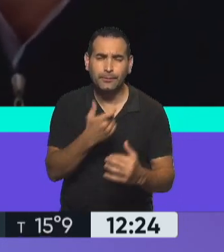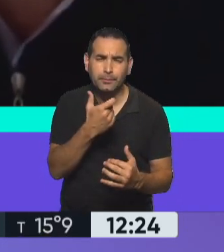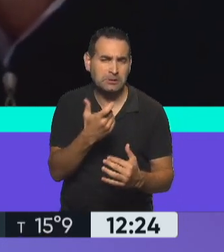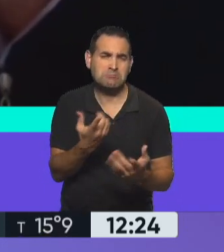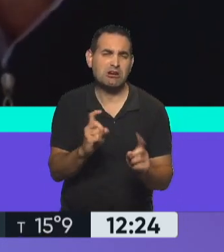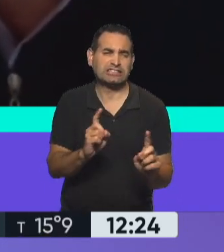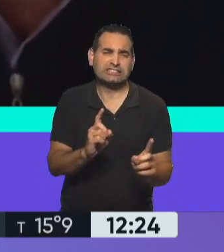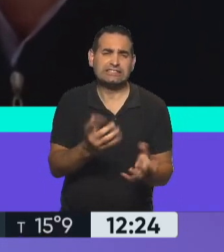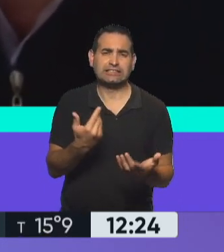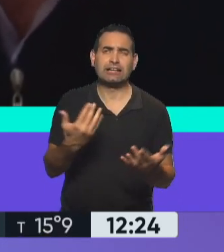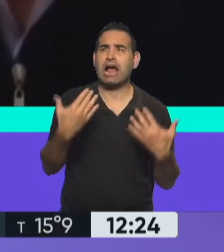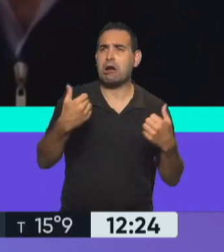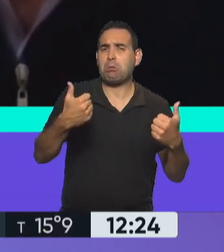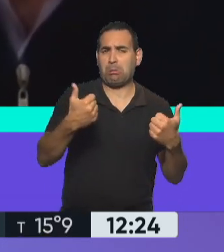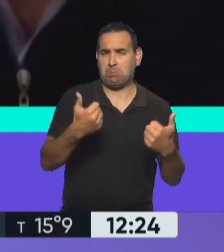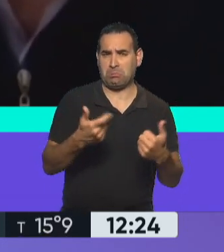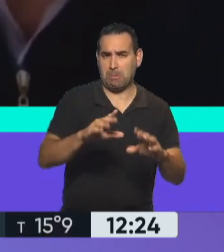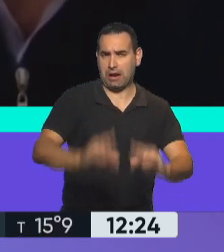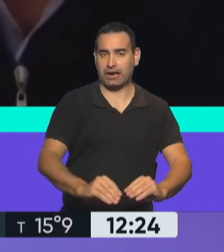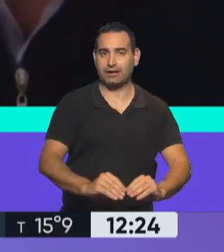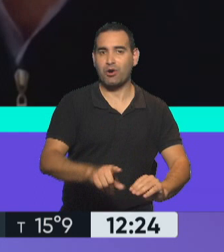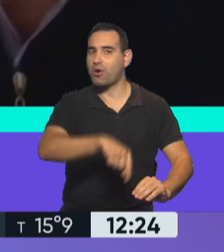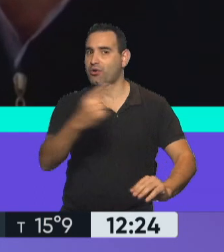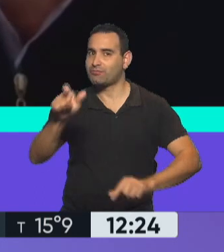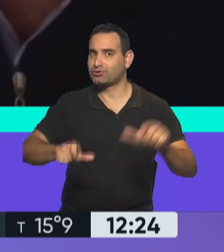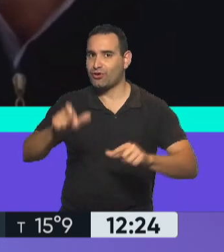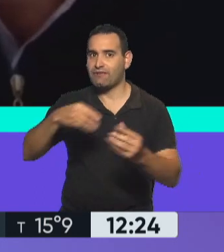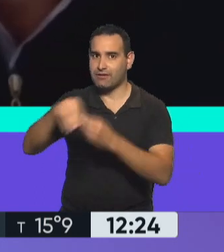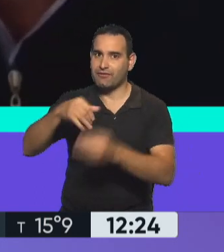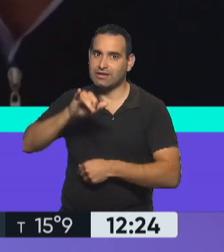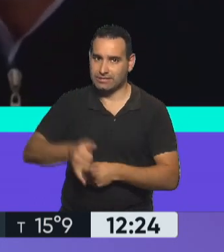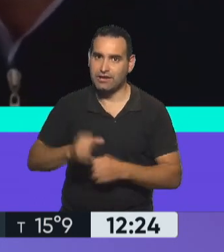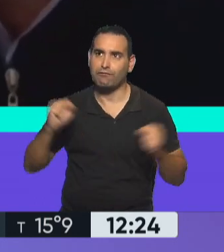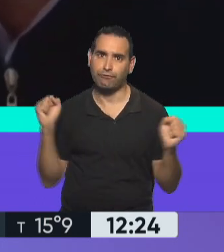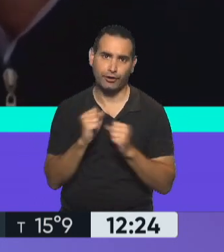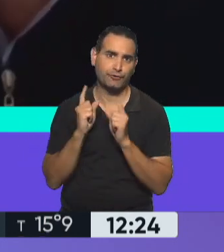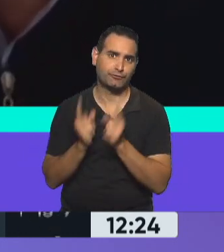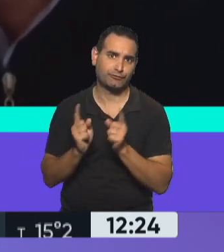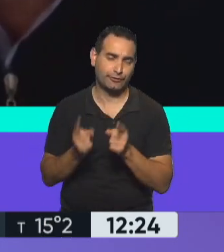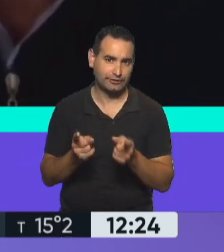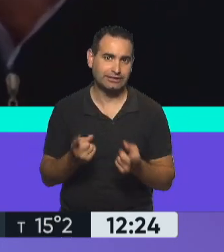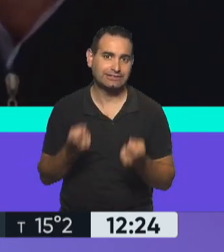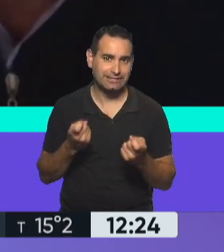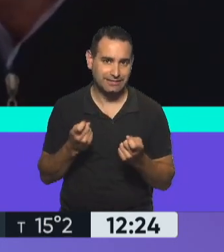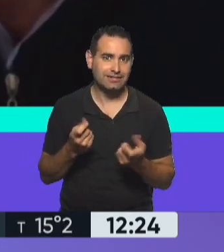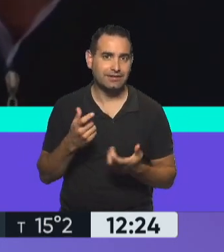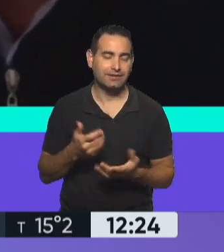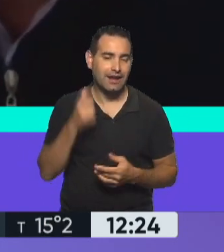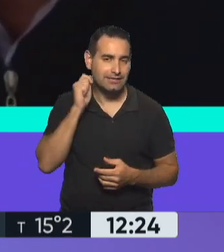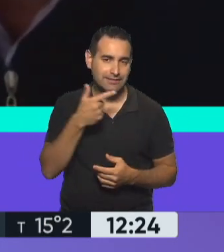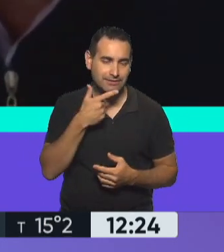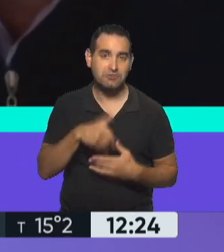o calefaccionarse tantos días del año con aquellas familias que sí lo tienen. Federico, Por eso yo